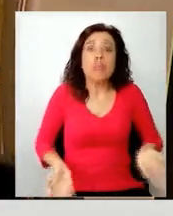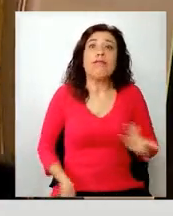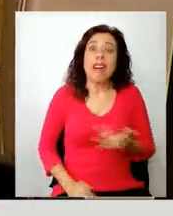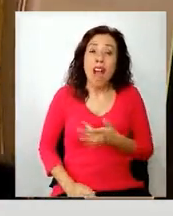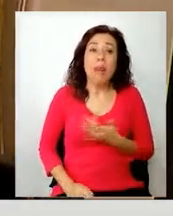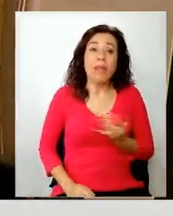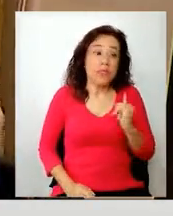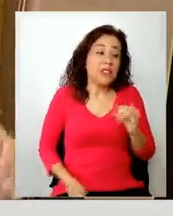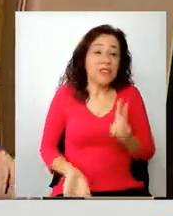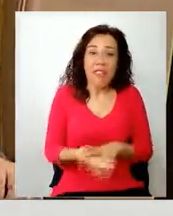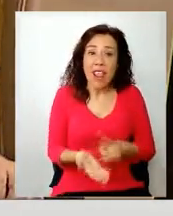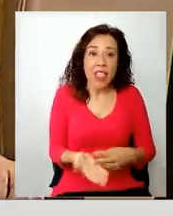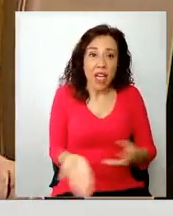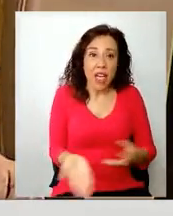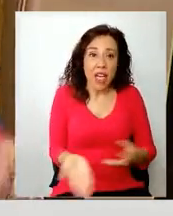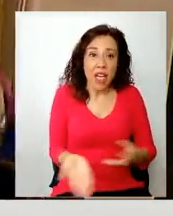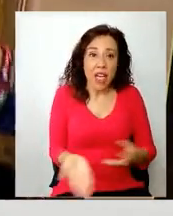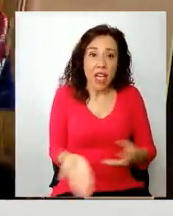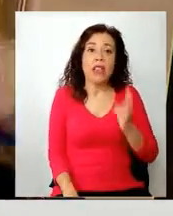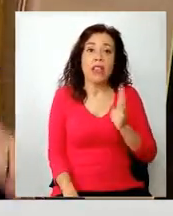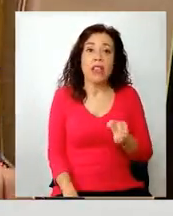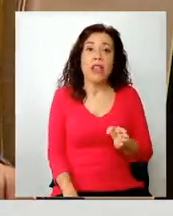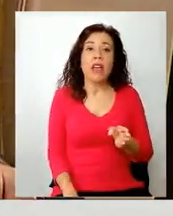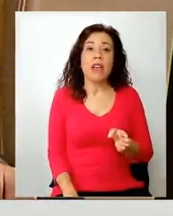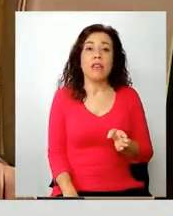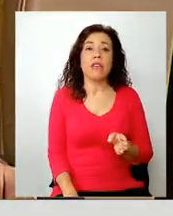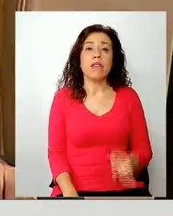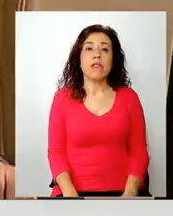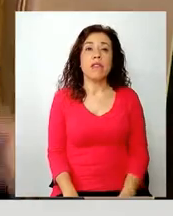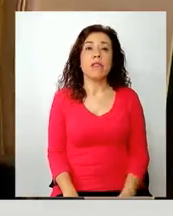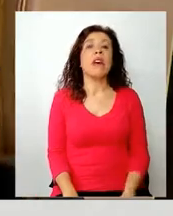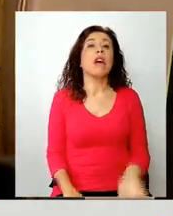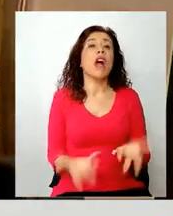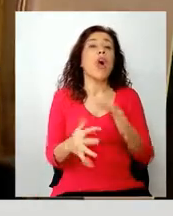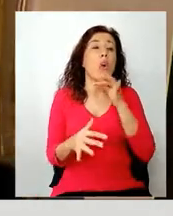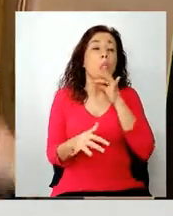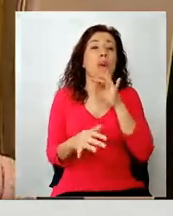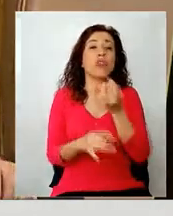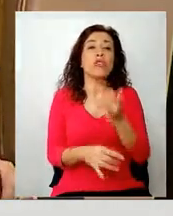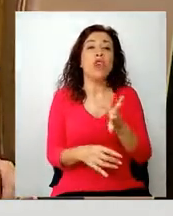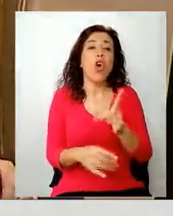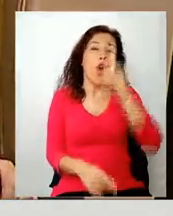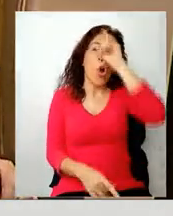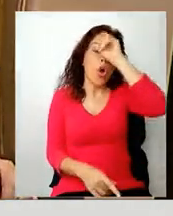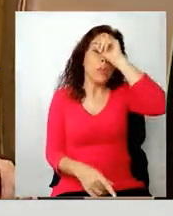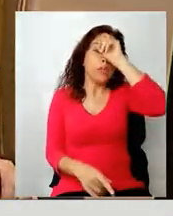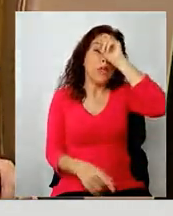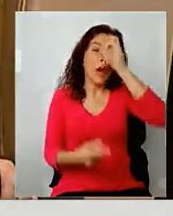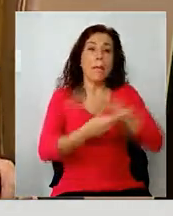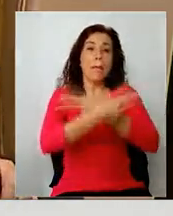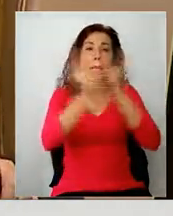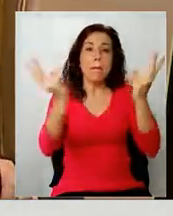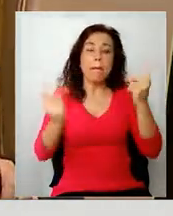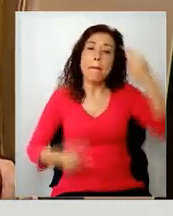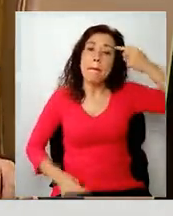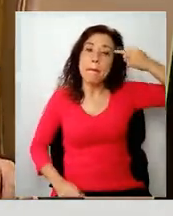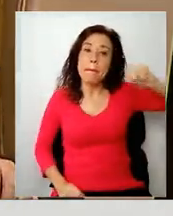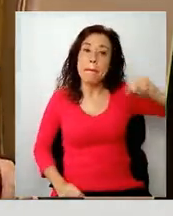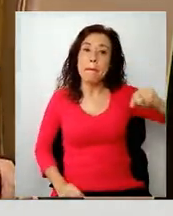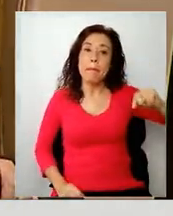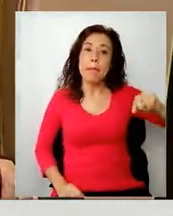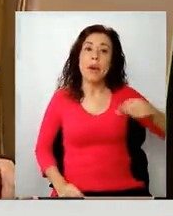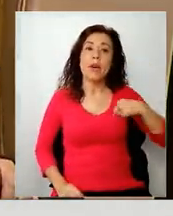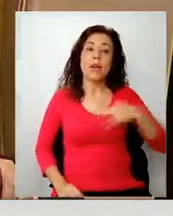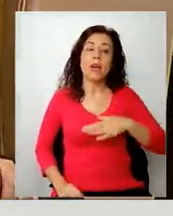tenemos que dar abasto con los hospitales públicos sin embargo presidenta aquí quiero hacer el